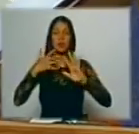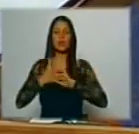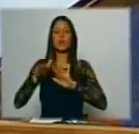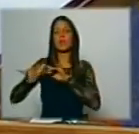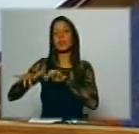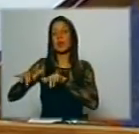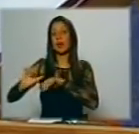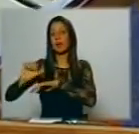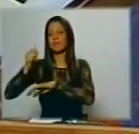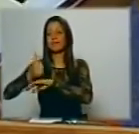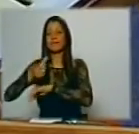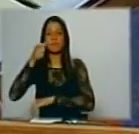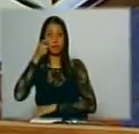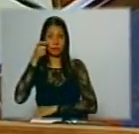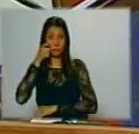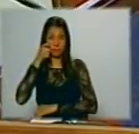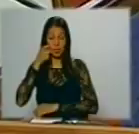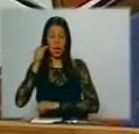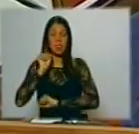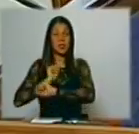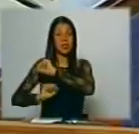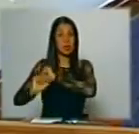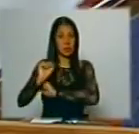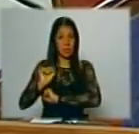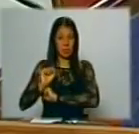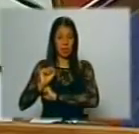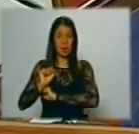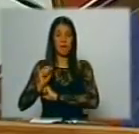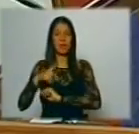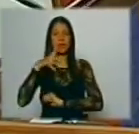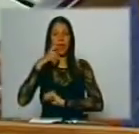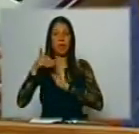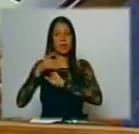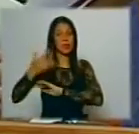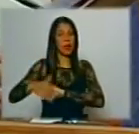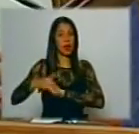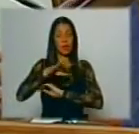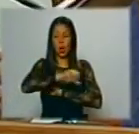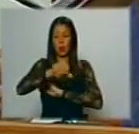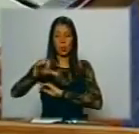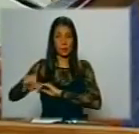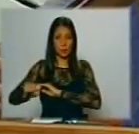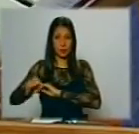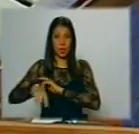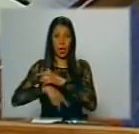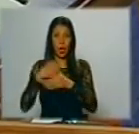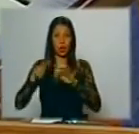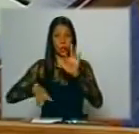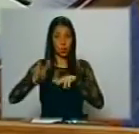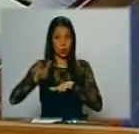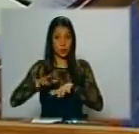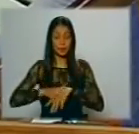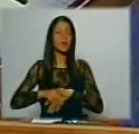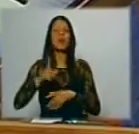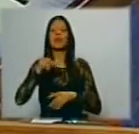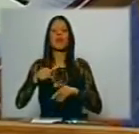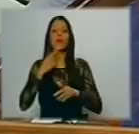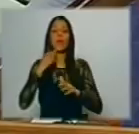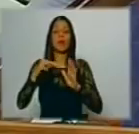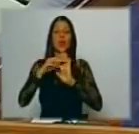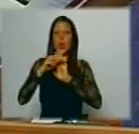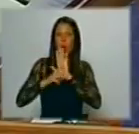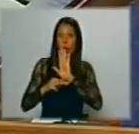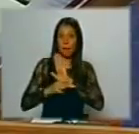Comisión Interinstitucional para la Defensa de los Derechos Socioeconómicos. 12. Adoptar todas las